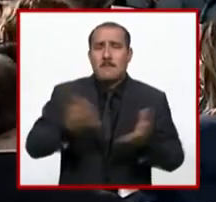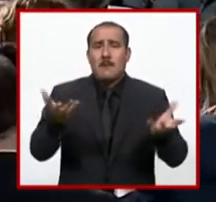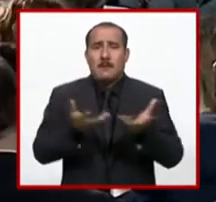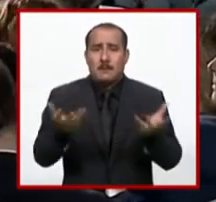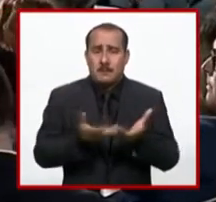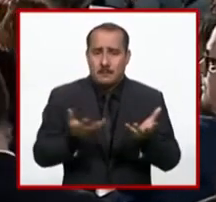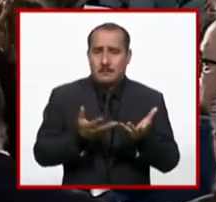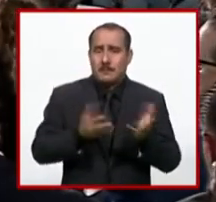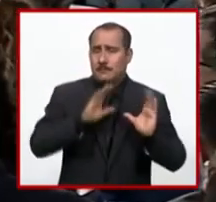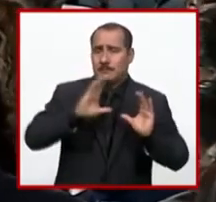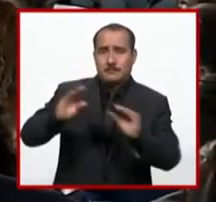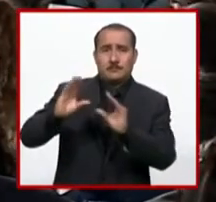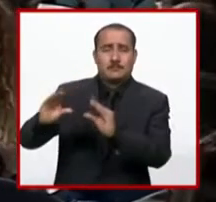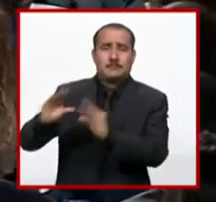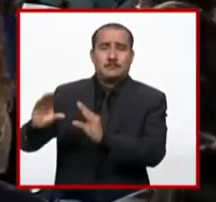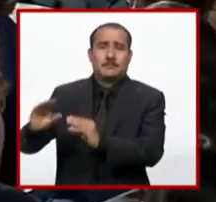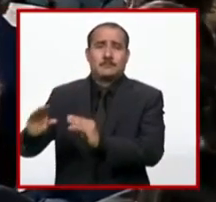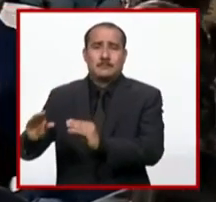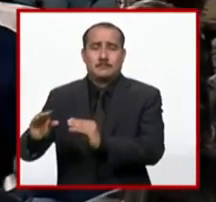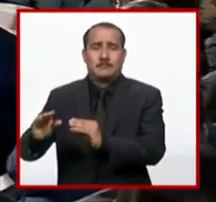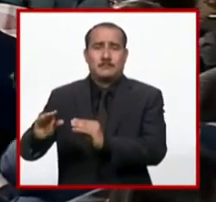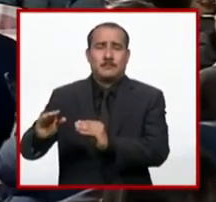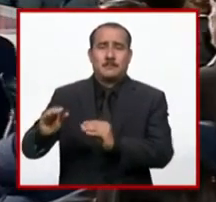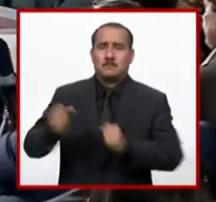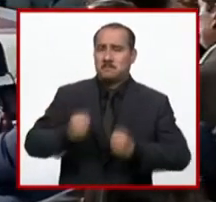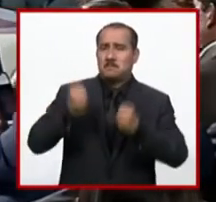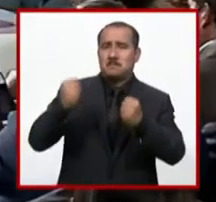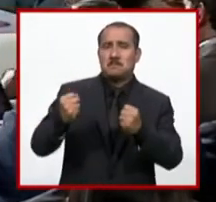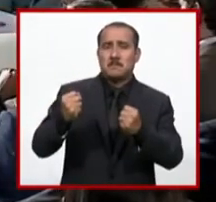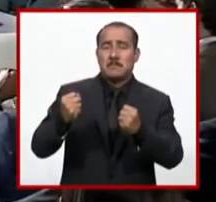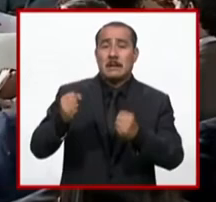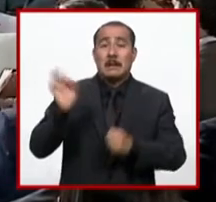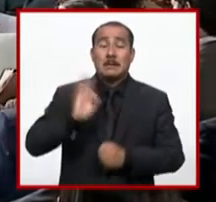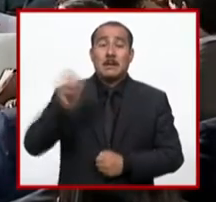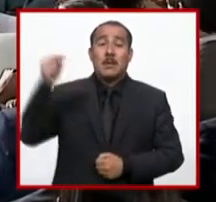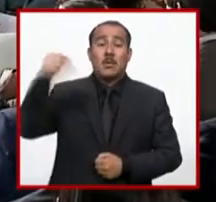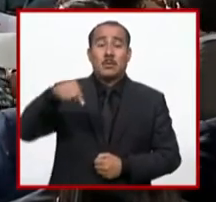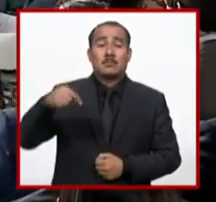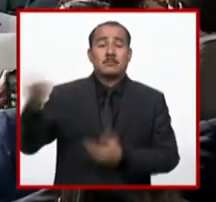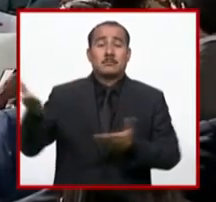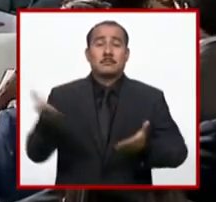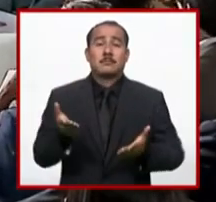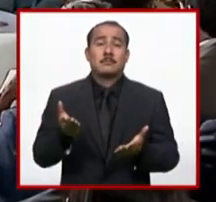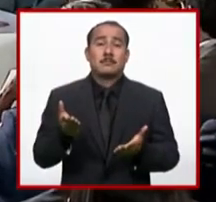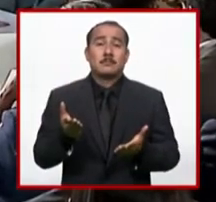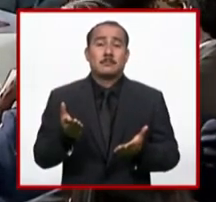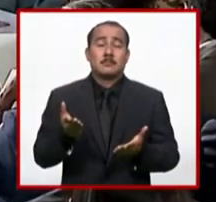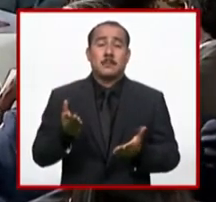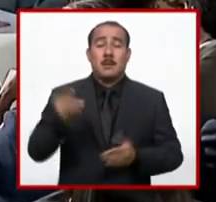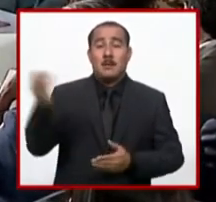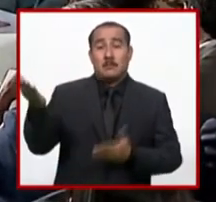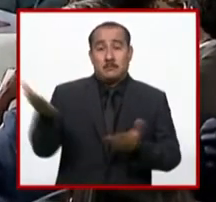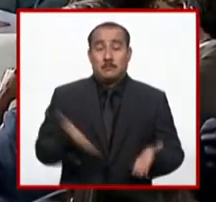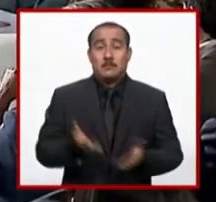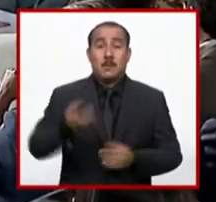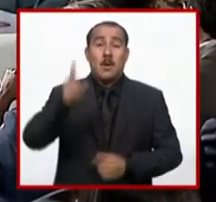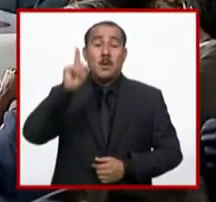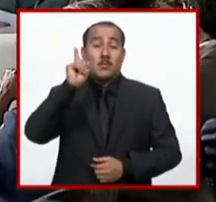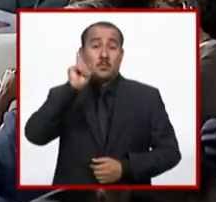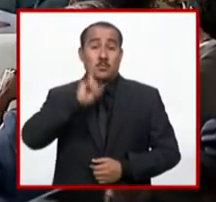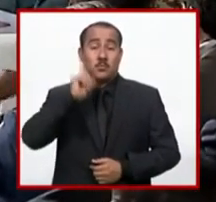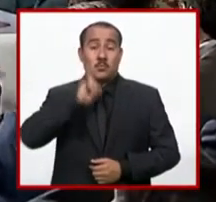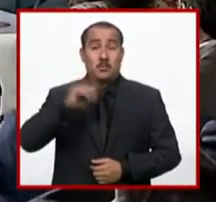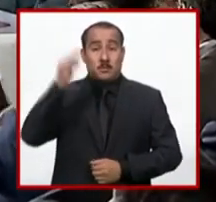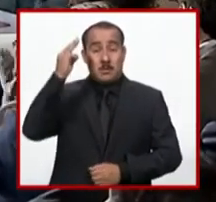empoderar. Y empoderarse significa, por ejemplo, que hoy están aquí una presidenta del tribunal